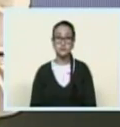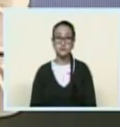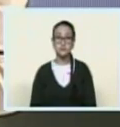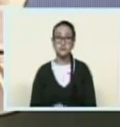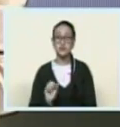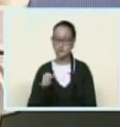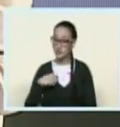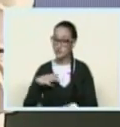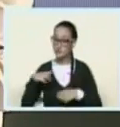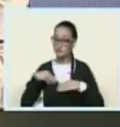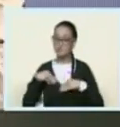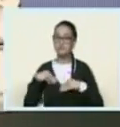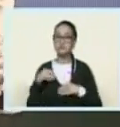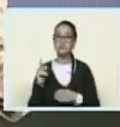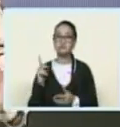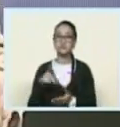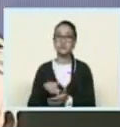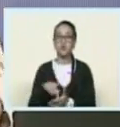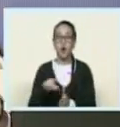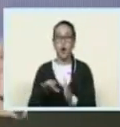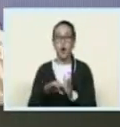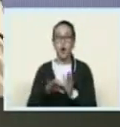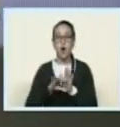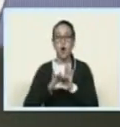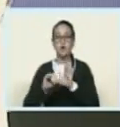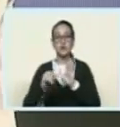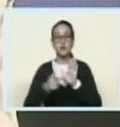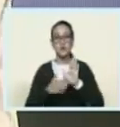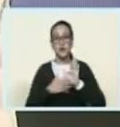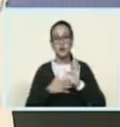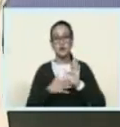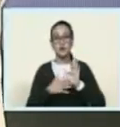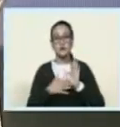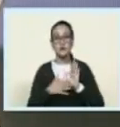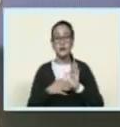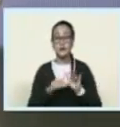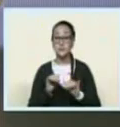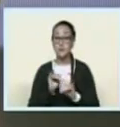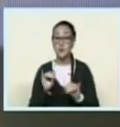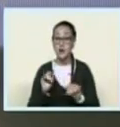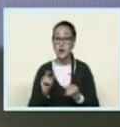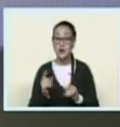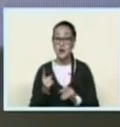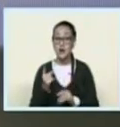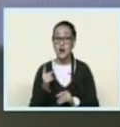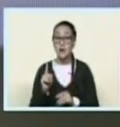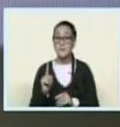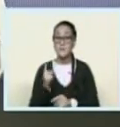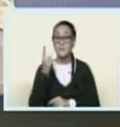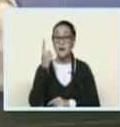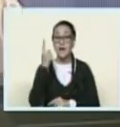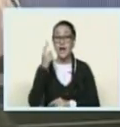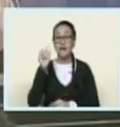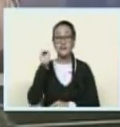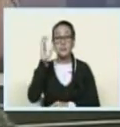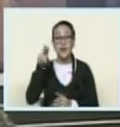Y fui a la constituyente. Luego vino la nueva Asamblea Nacional Unicameral, la primera.